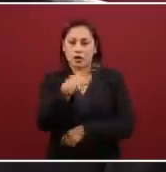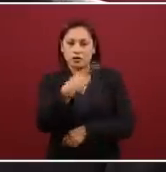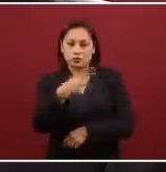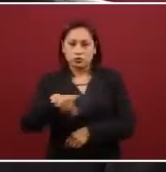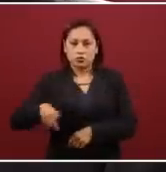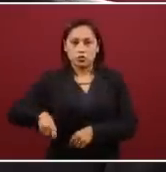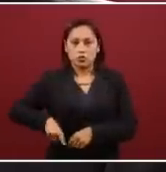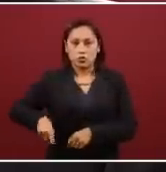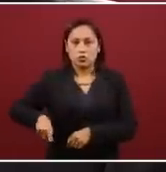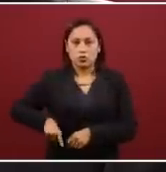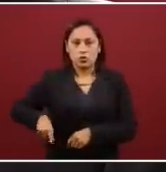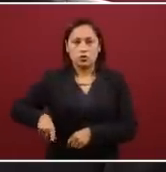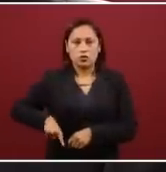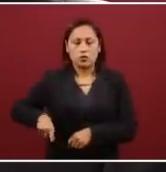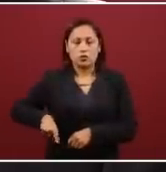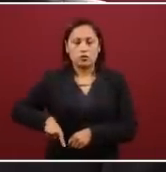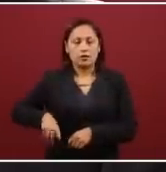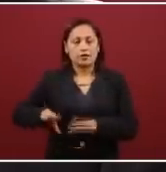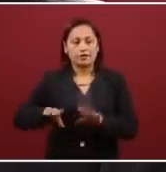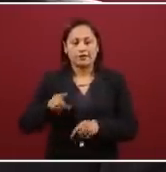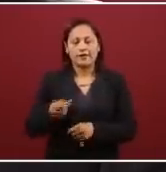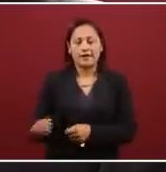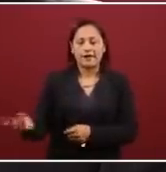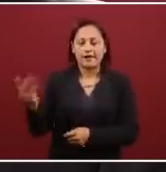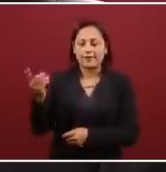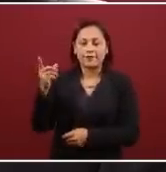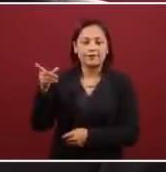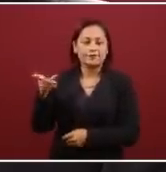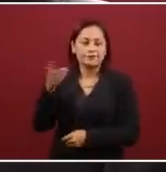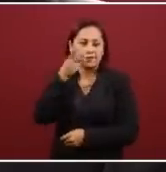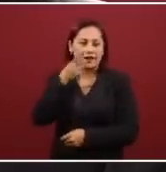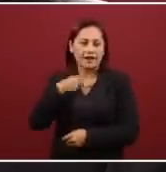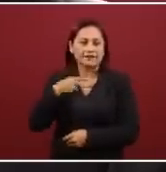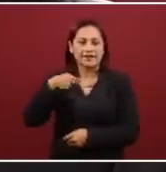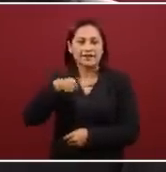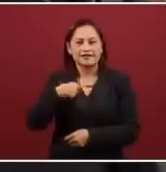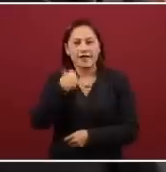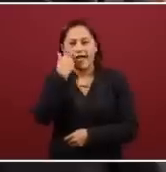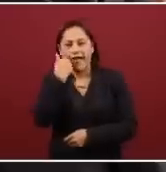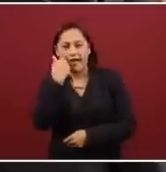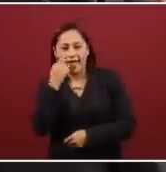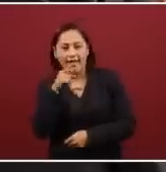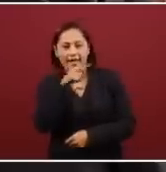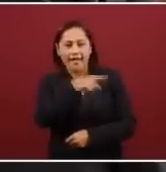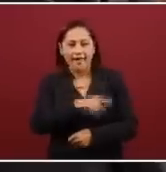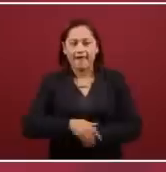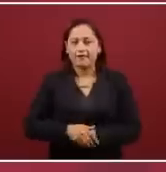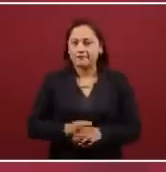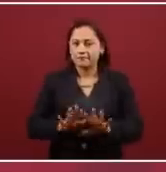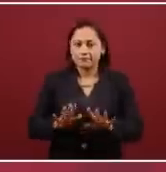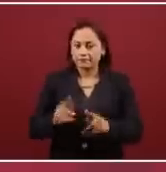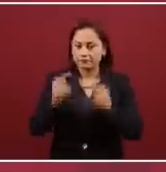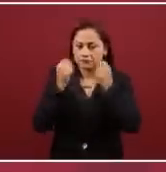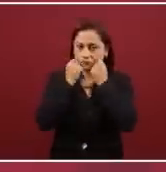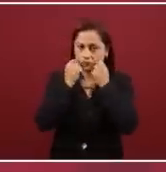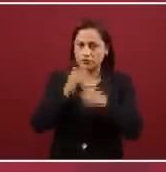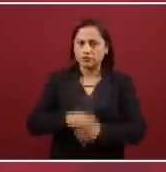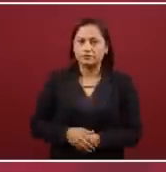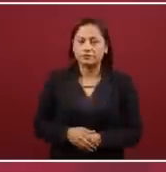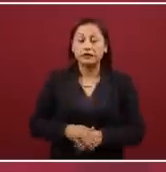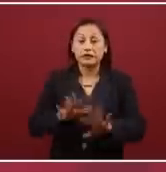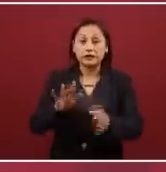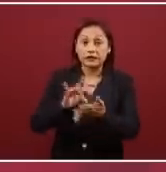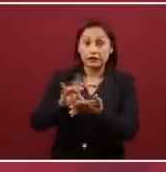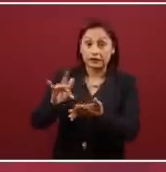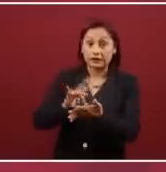decir que soy el palero oficial del presidente, pero eso no importa, hay que decir lo que pasa. Muchas gracias, porque son muchos los que están